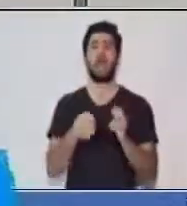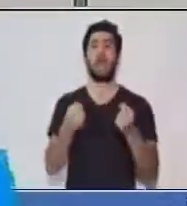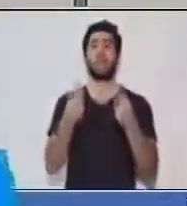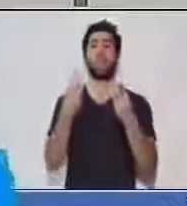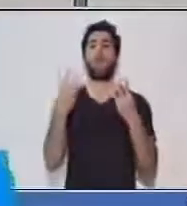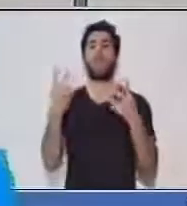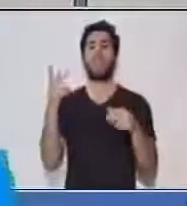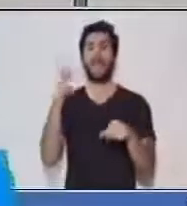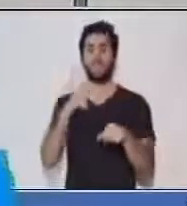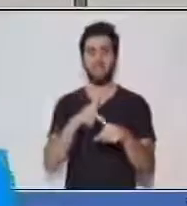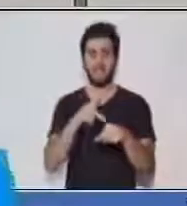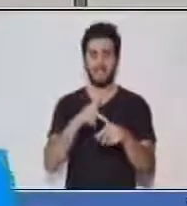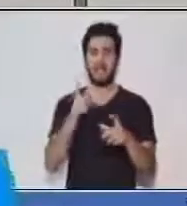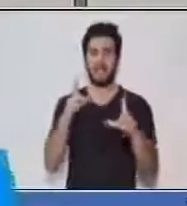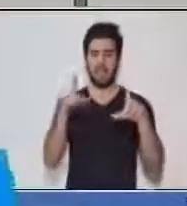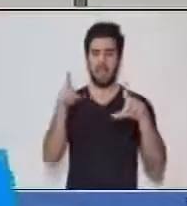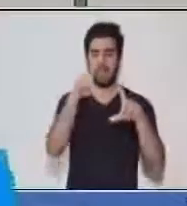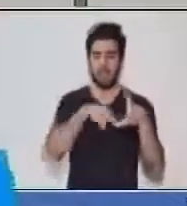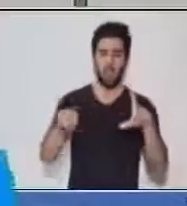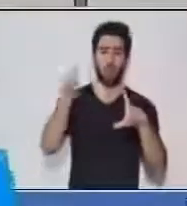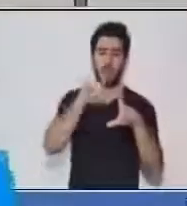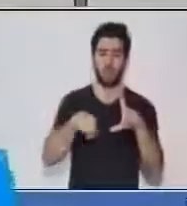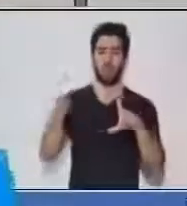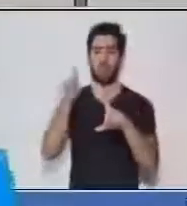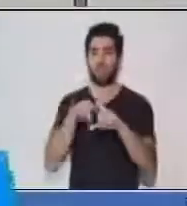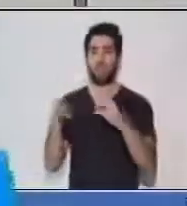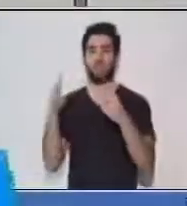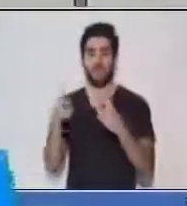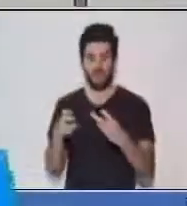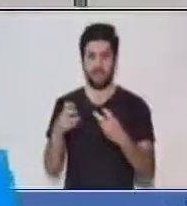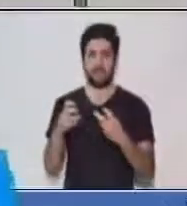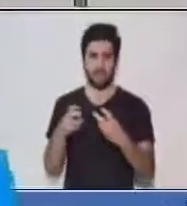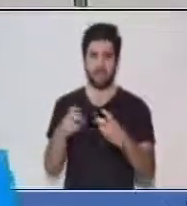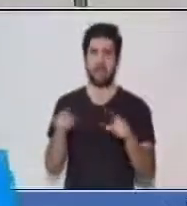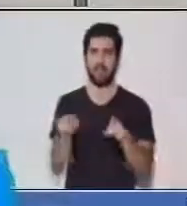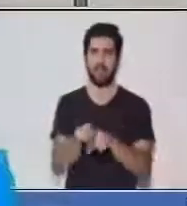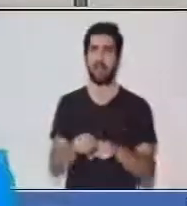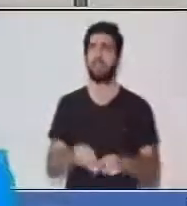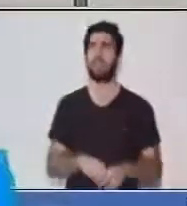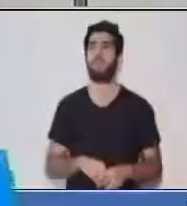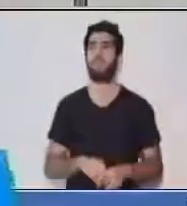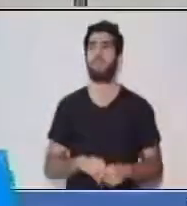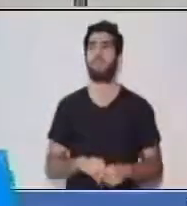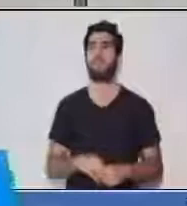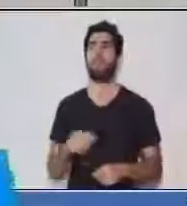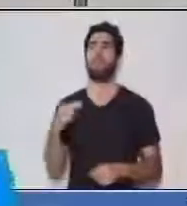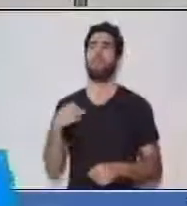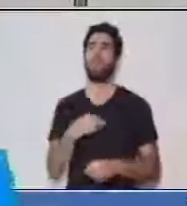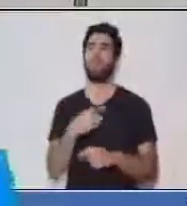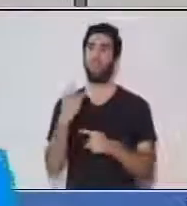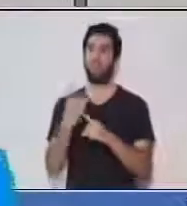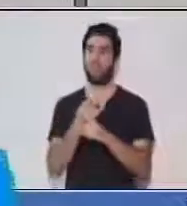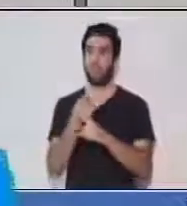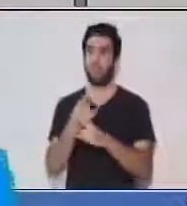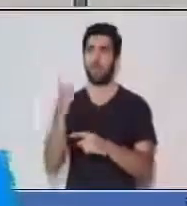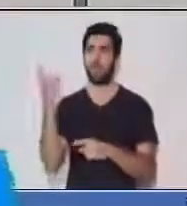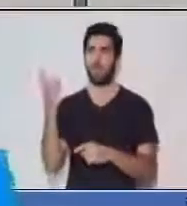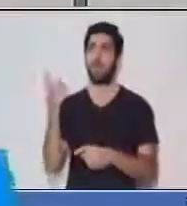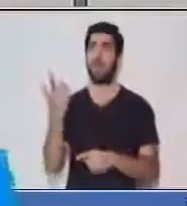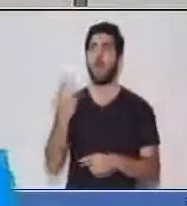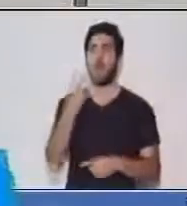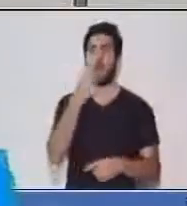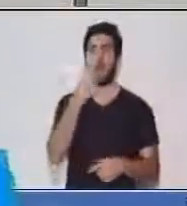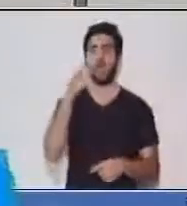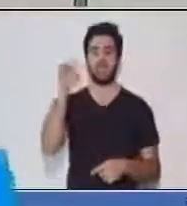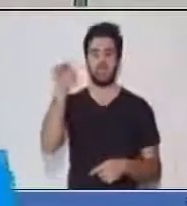que se repite un ciclo por unidad de tiempo. Regularmente utilizamos lo que es el hercio como medida